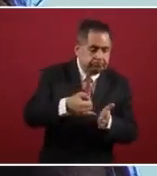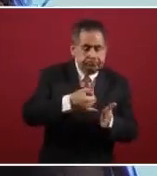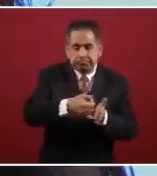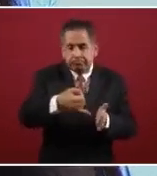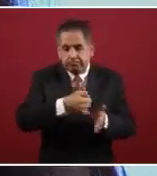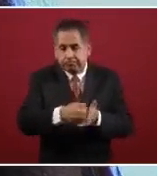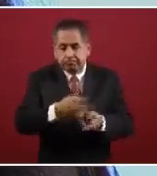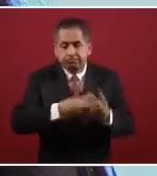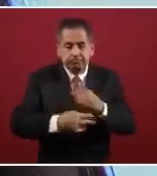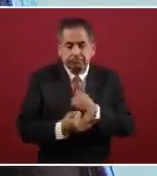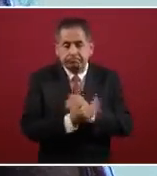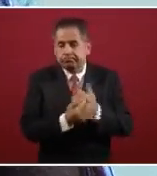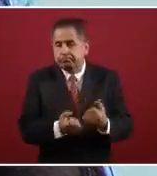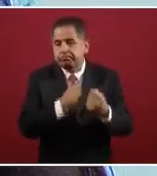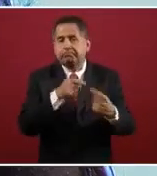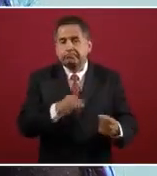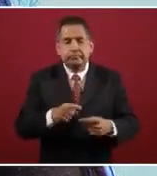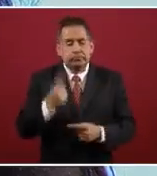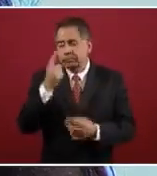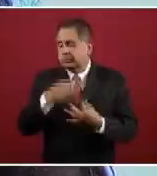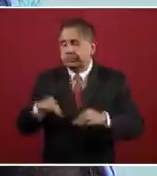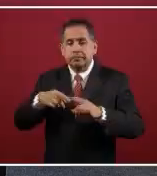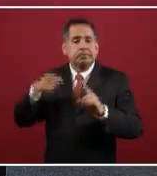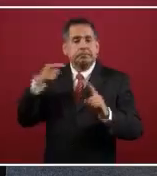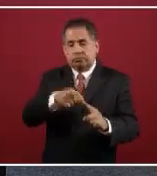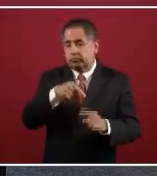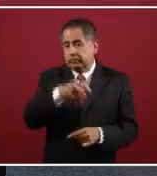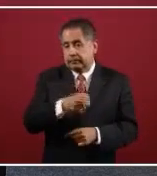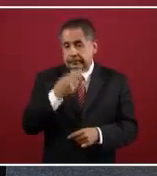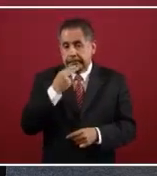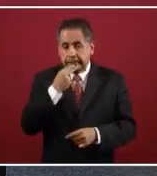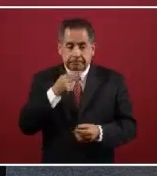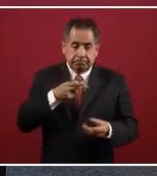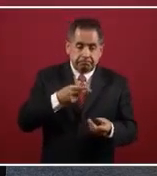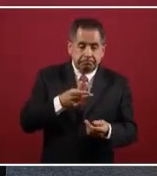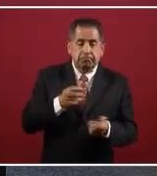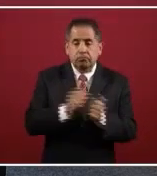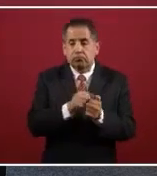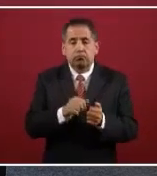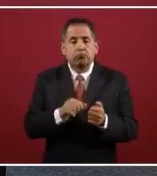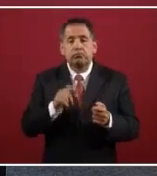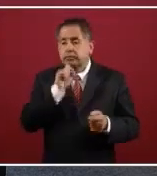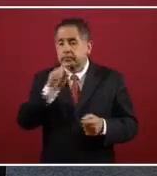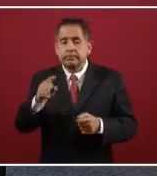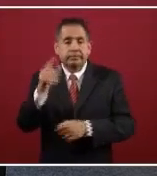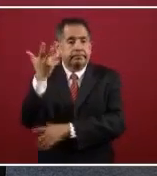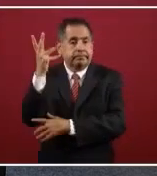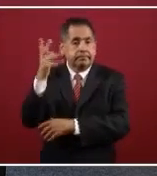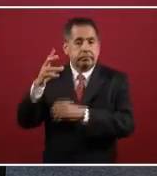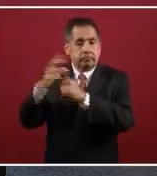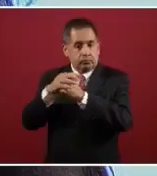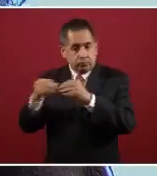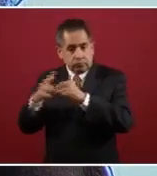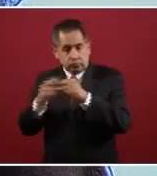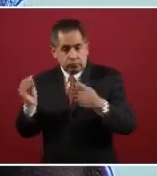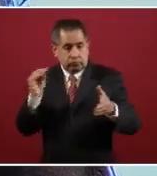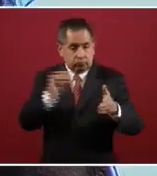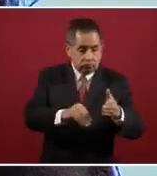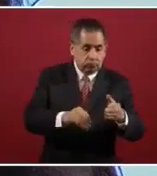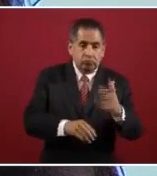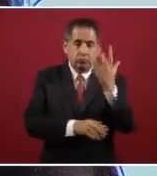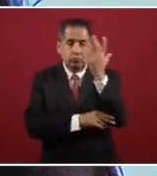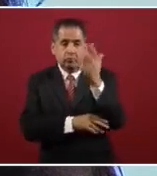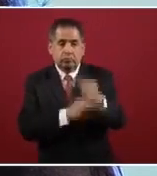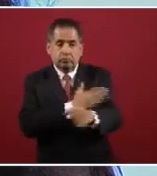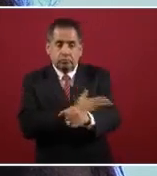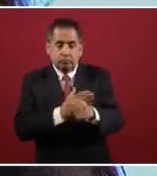el más preponderante de este programa, pero lo estamos intercalando con árboles frutales y con árboles maderables. Y